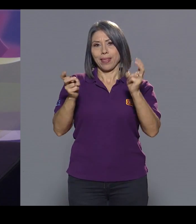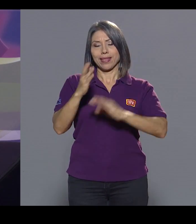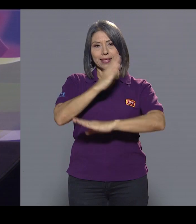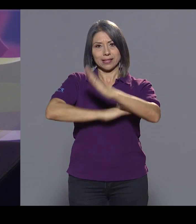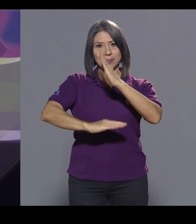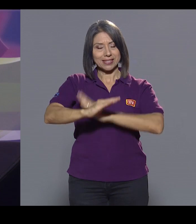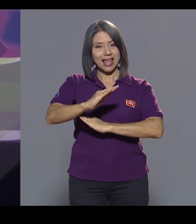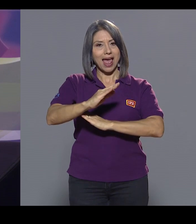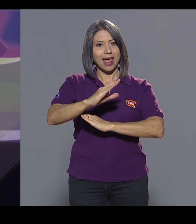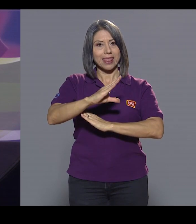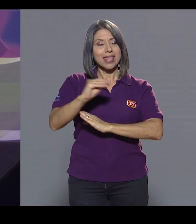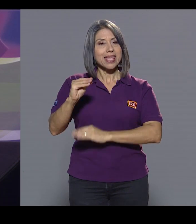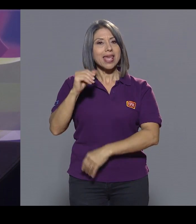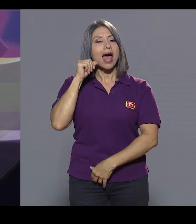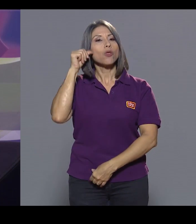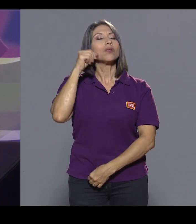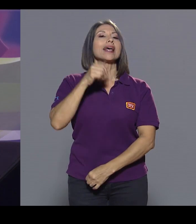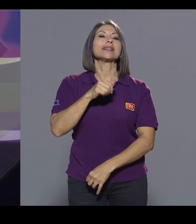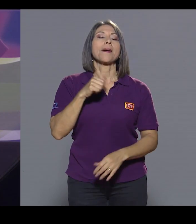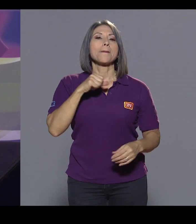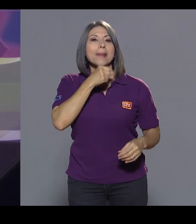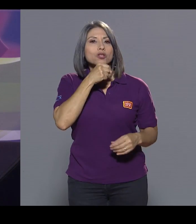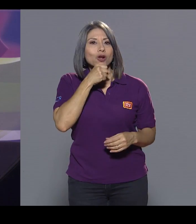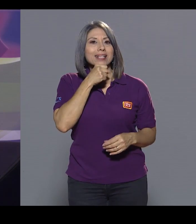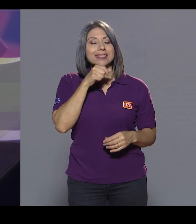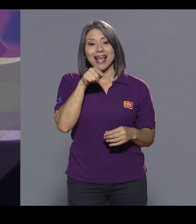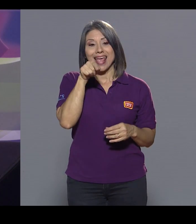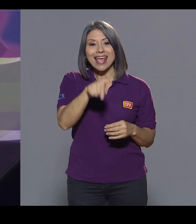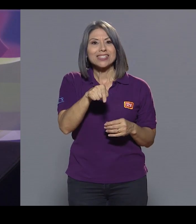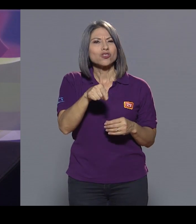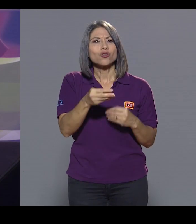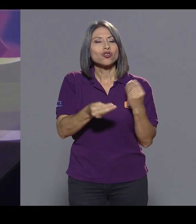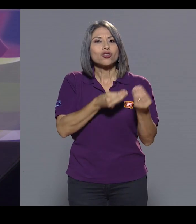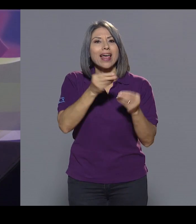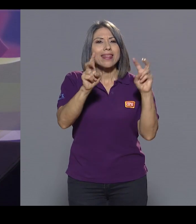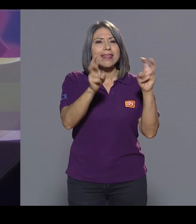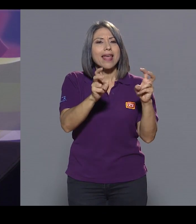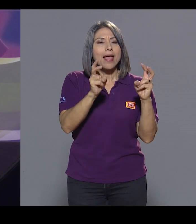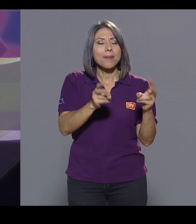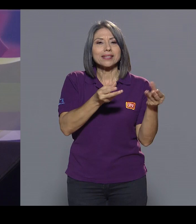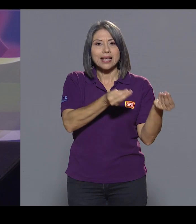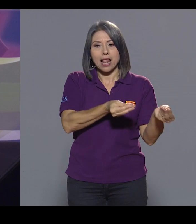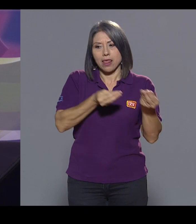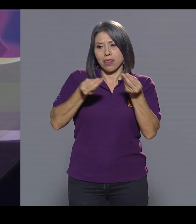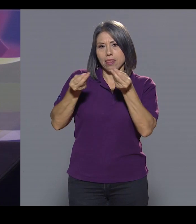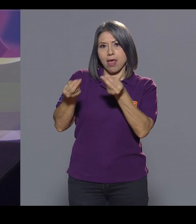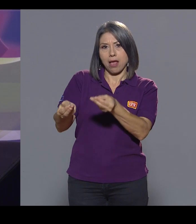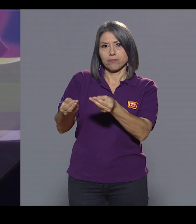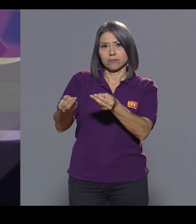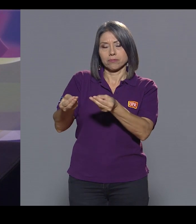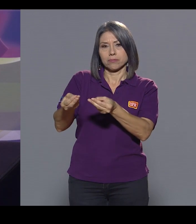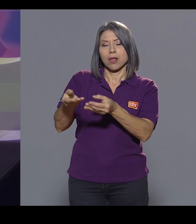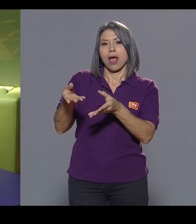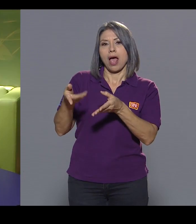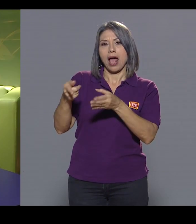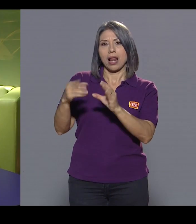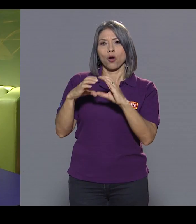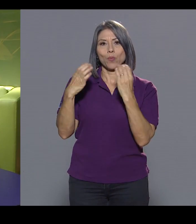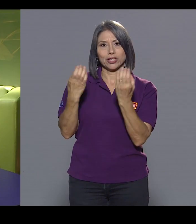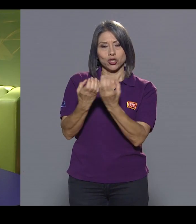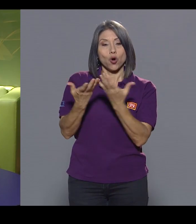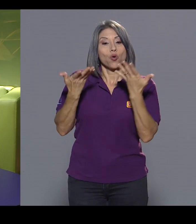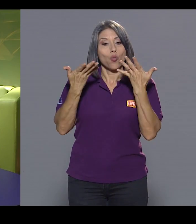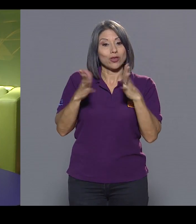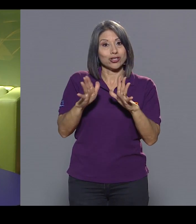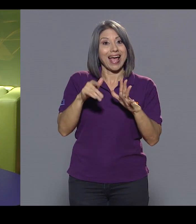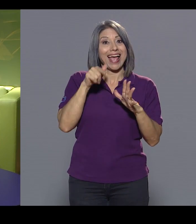de discapacidad y personas adultas mayores se trasladan a esta comisión. Y una vez